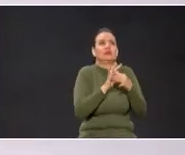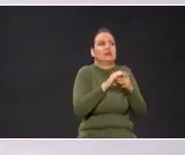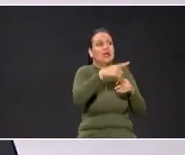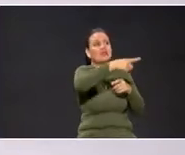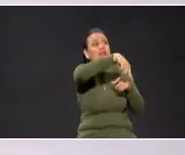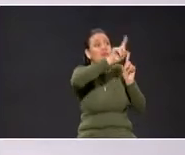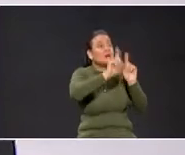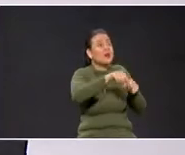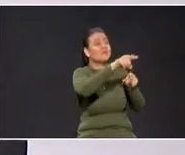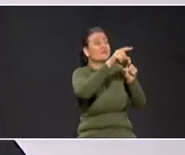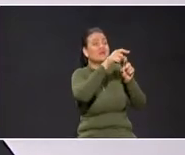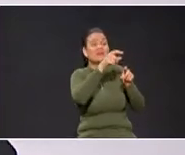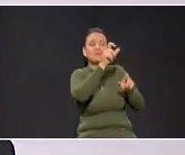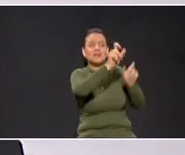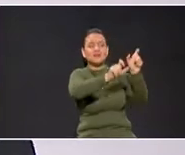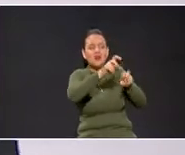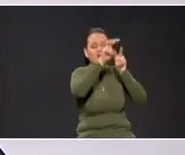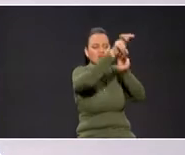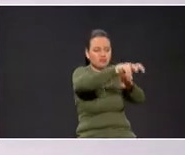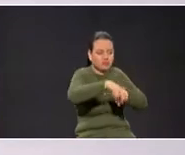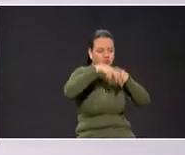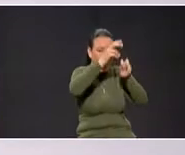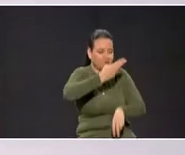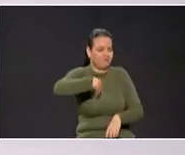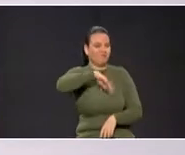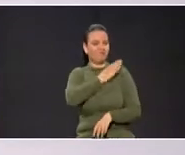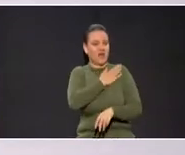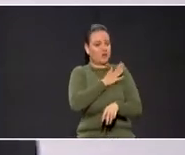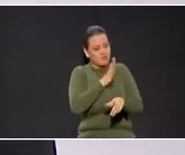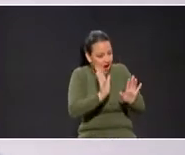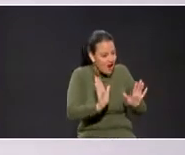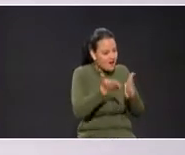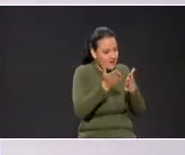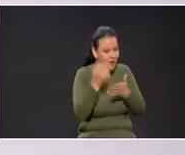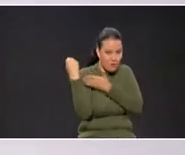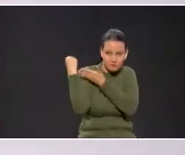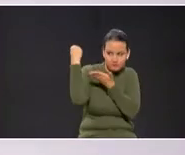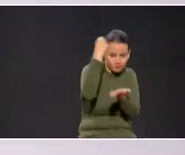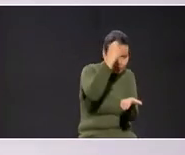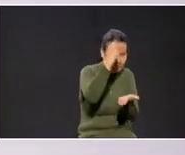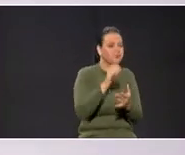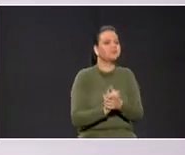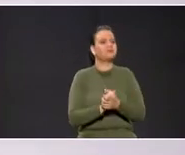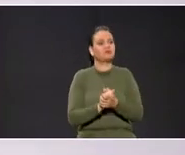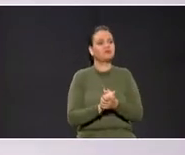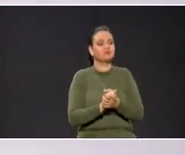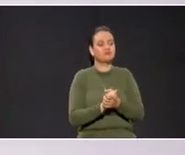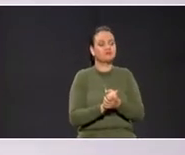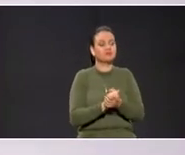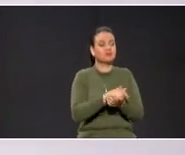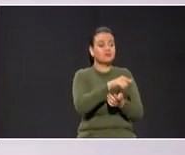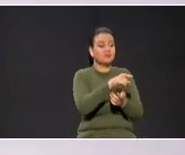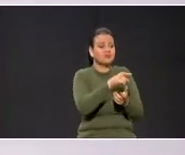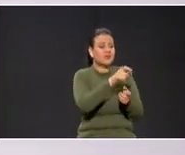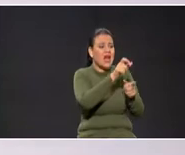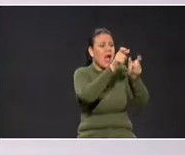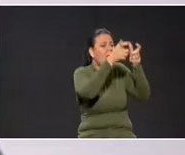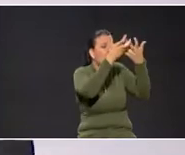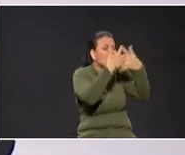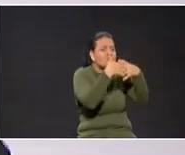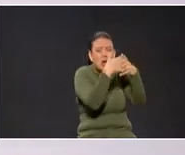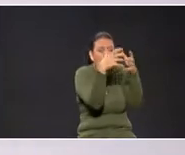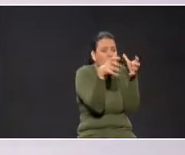a facilitar que desde el presupuesto público a través de una apuesta de compras públicas se crezca esta está iniciativa de las pequeñas y medianas